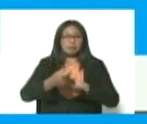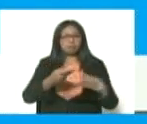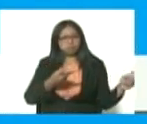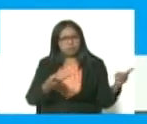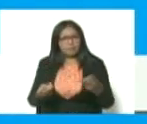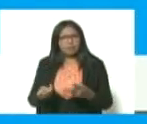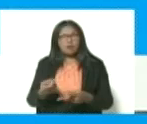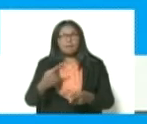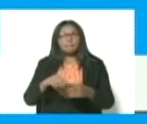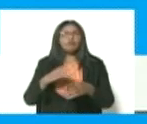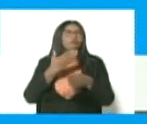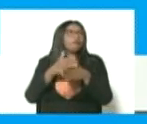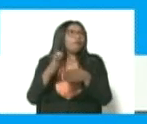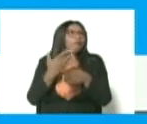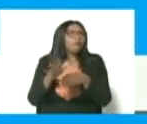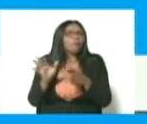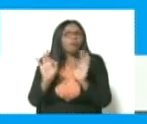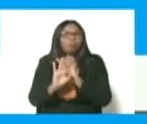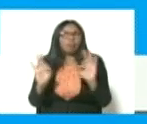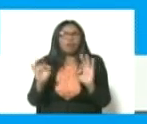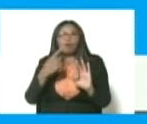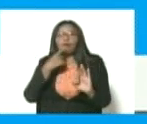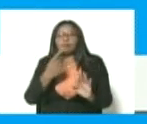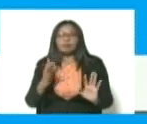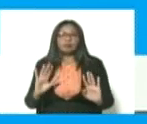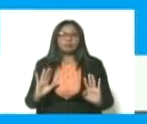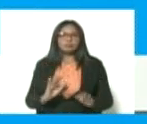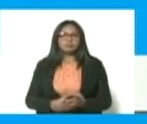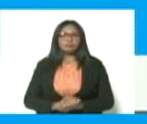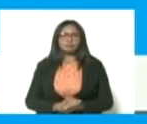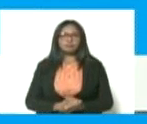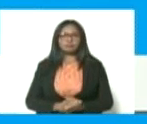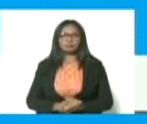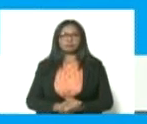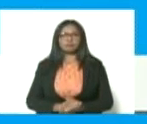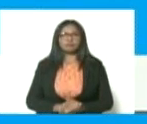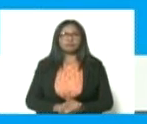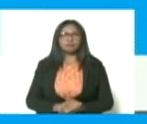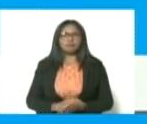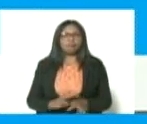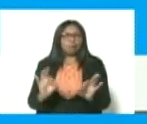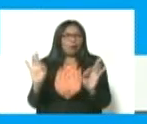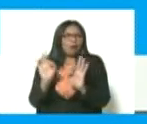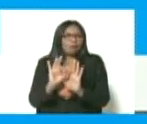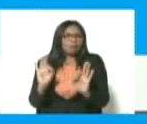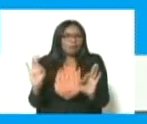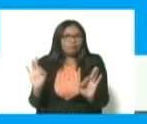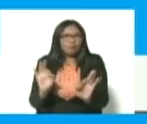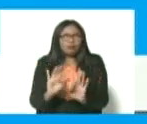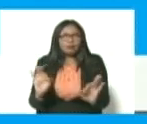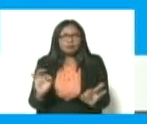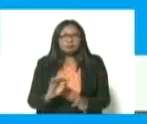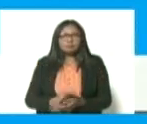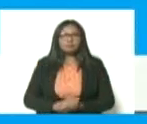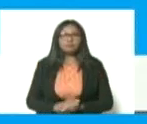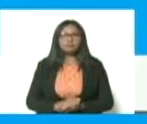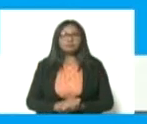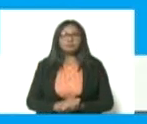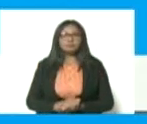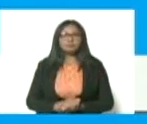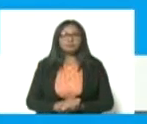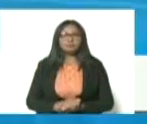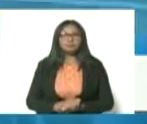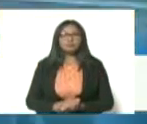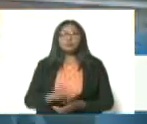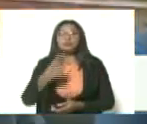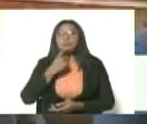Bienvenida, pero no nos importa para nada lo que digan. Para nada. Ah, padrino, ¿cómo